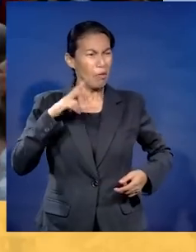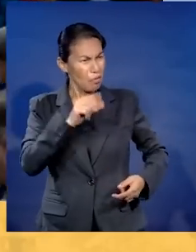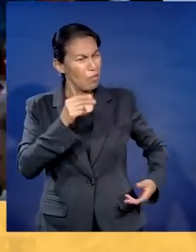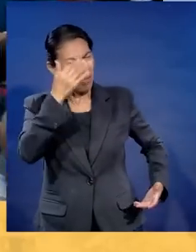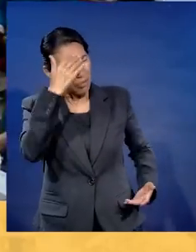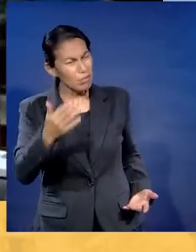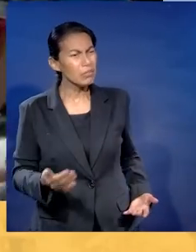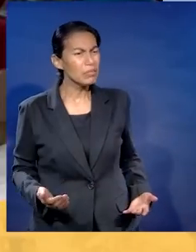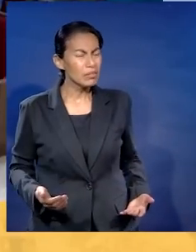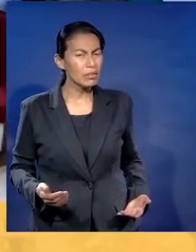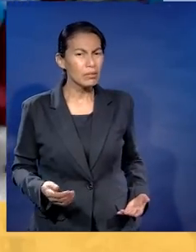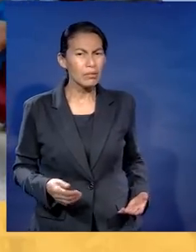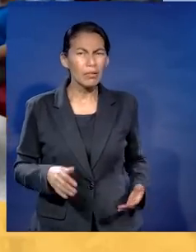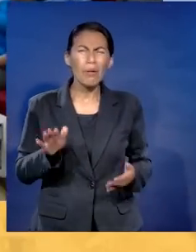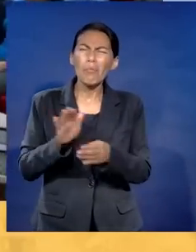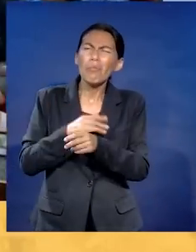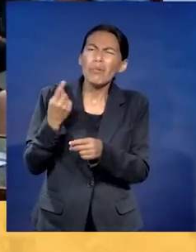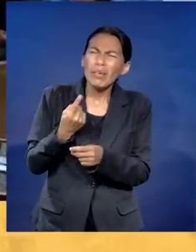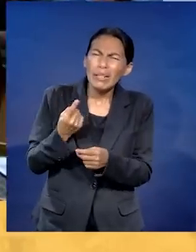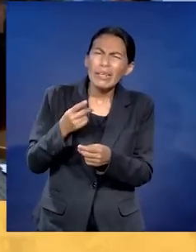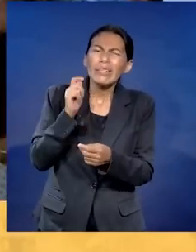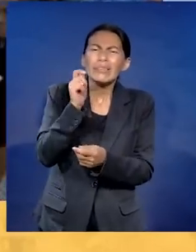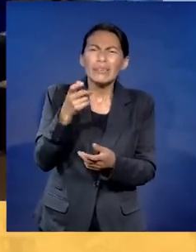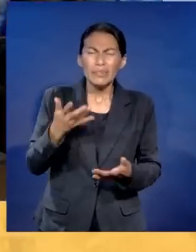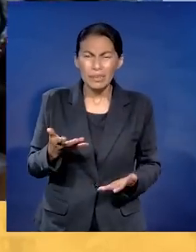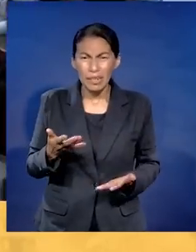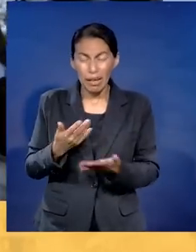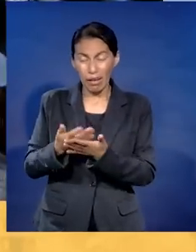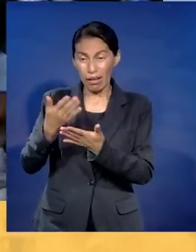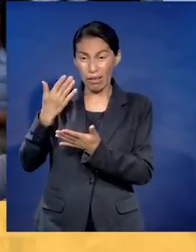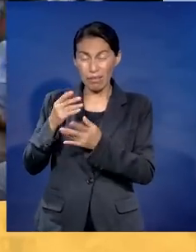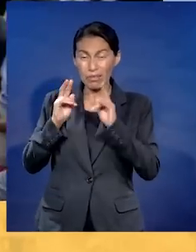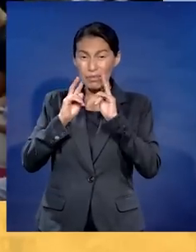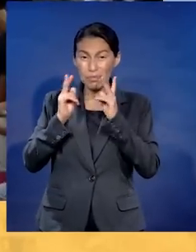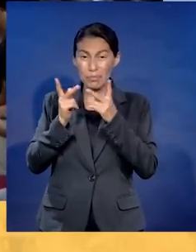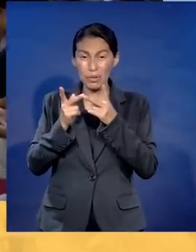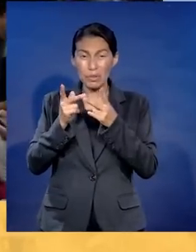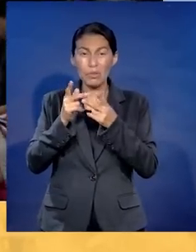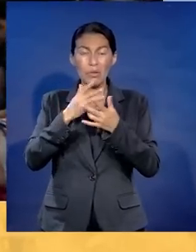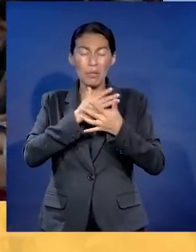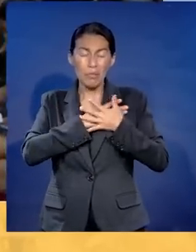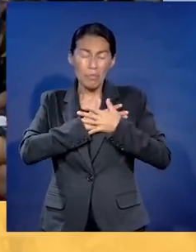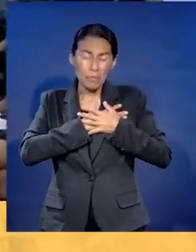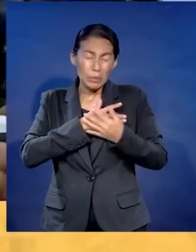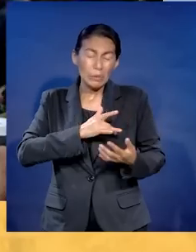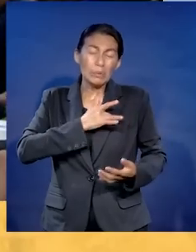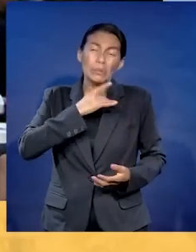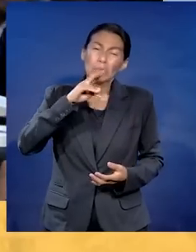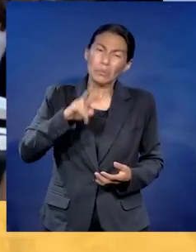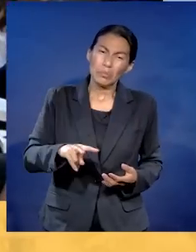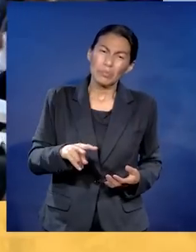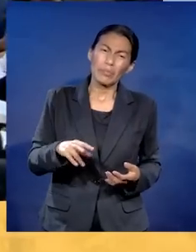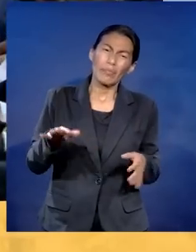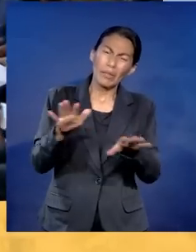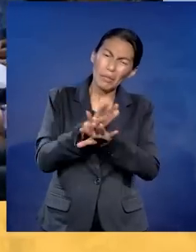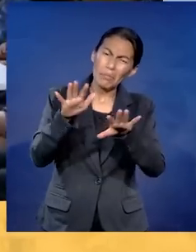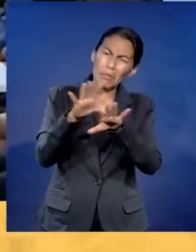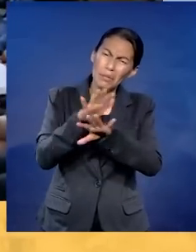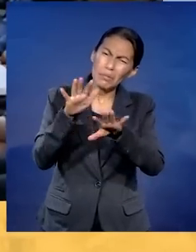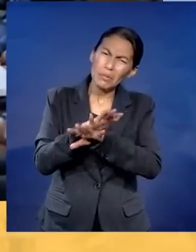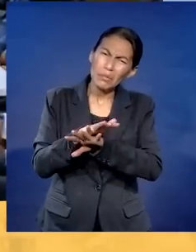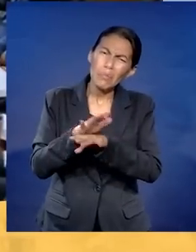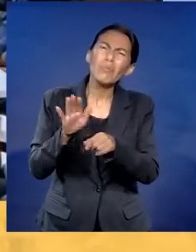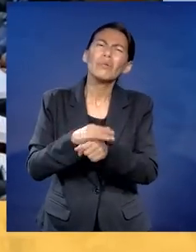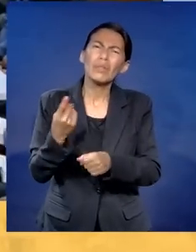Si Pedro era sincero y Pedro era honesto y Pedro creía realmente lo que estaba diciendo, ¿por qué ese cambio? Mucho tiempo